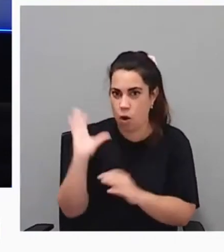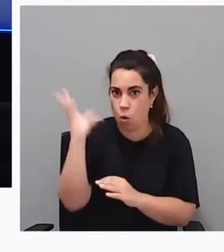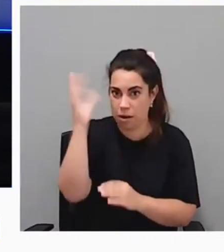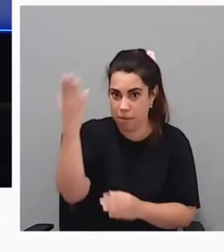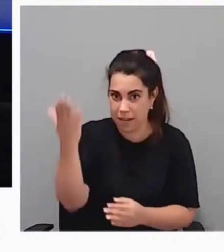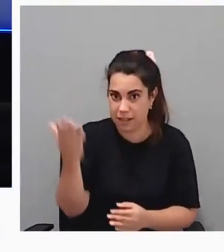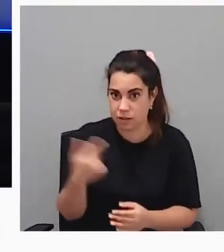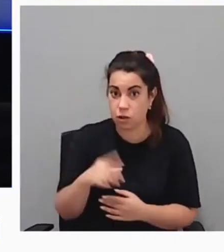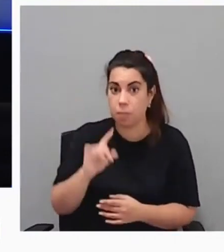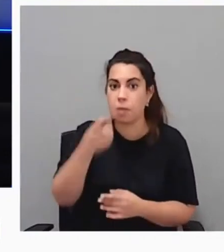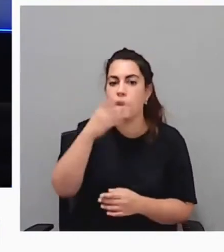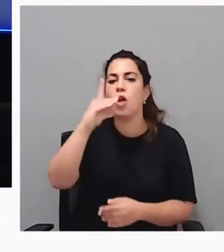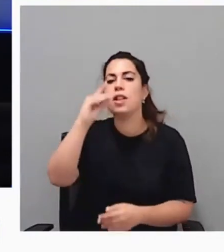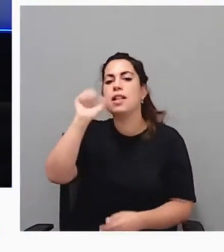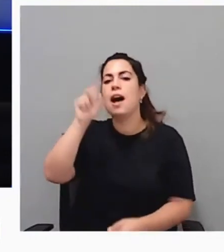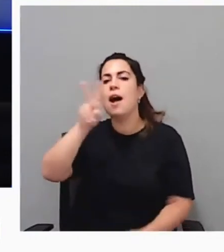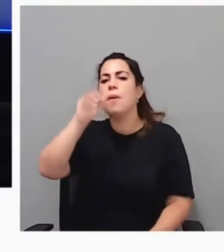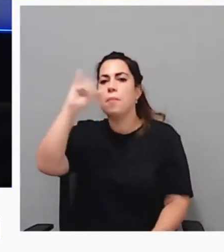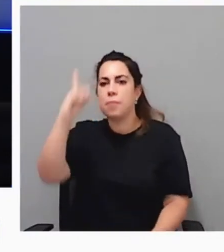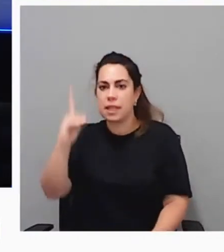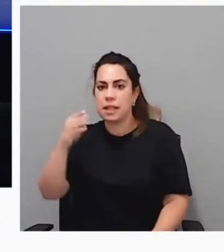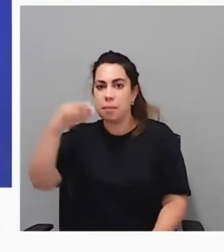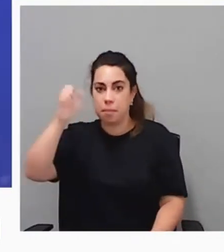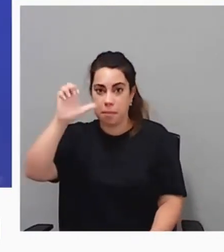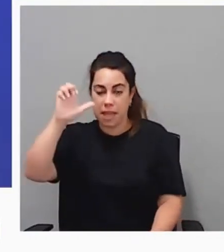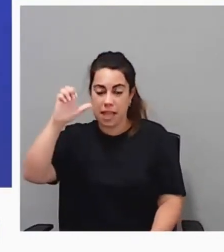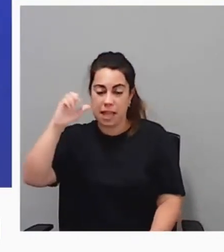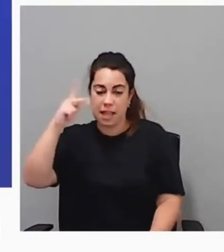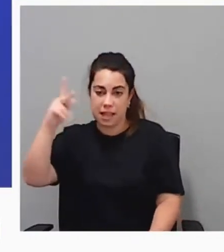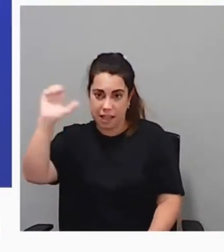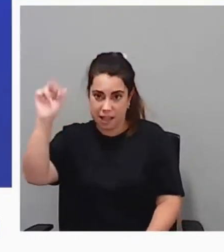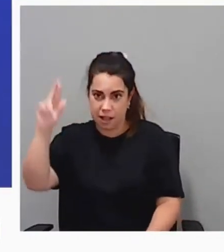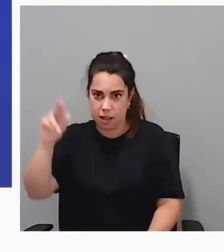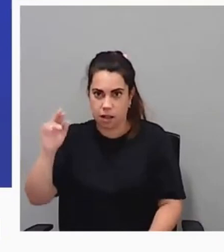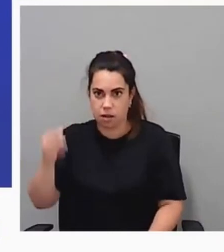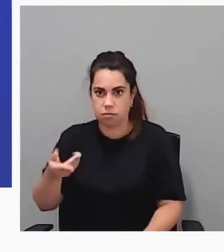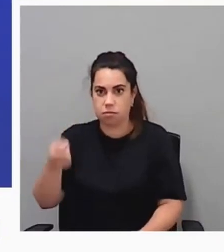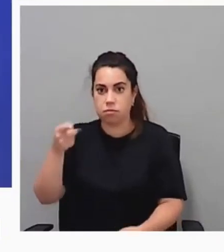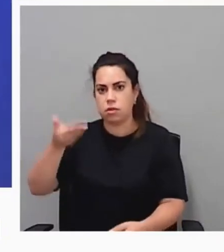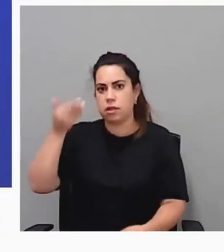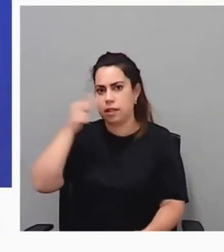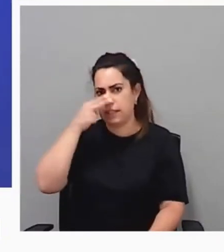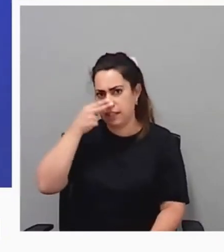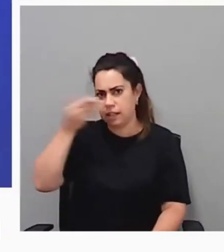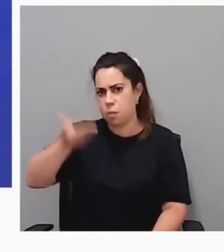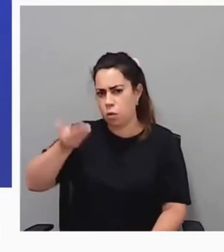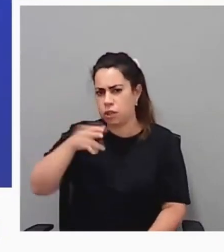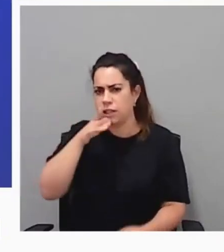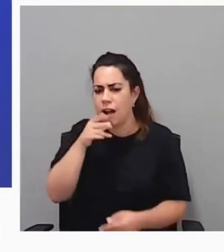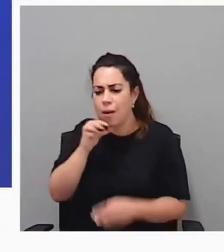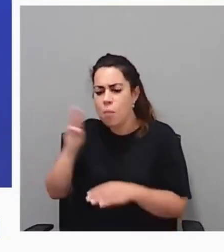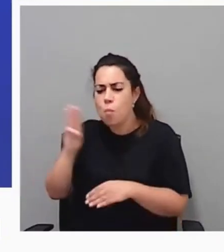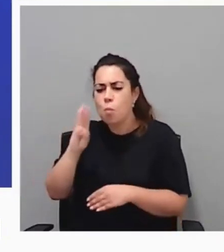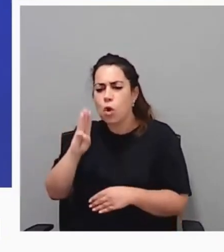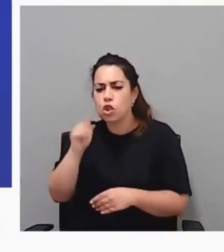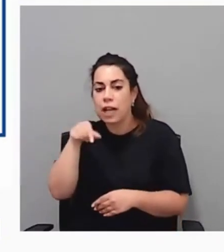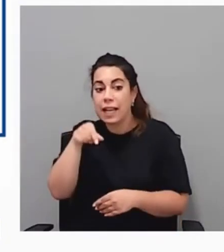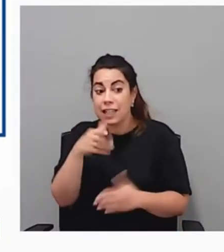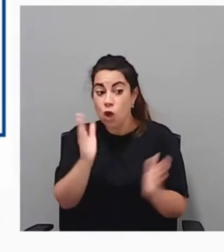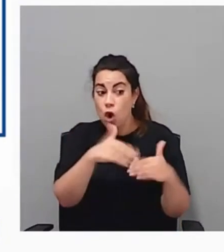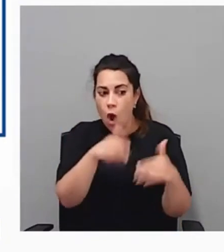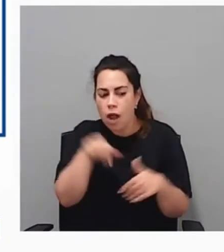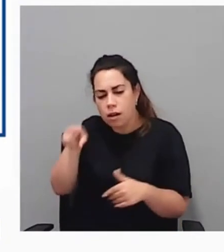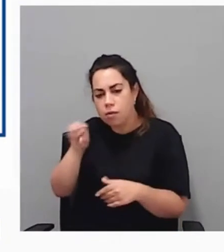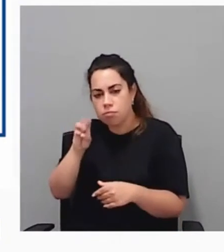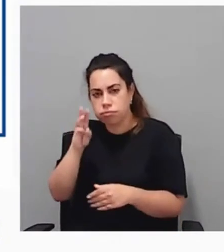David Baker, que a mí es lo que más me interesa y de lo que nadie habla, es que empezó a crear proteínas que no existen en la naturaleza. Los diseñaba en el ordenador, luego